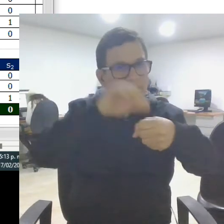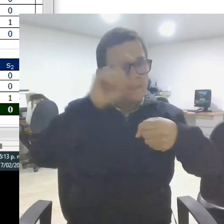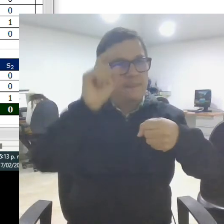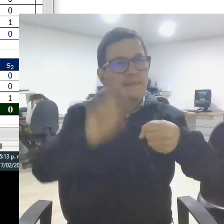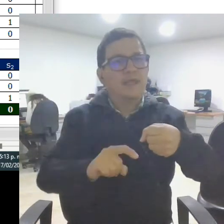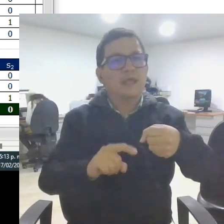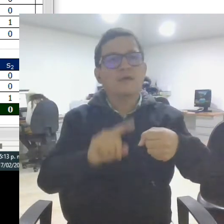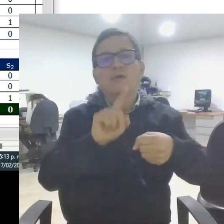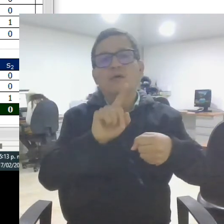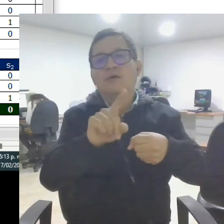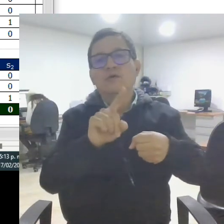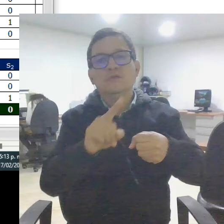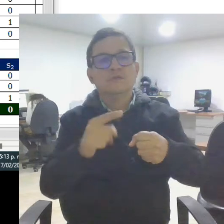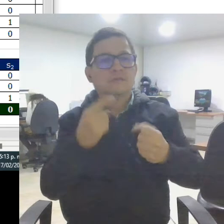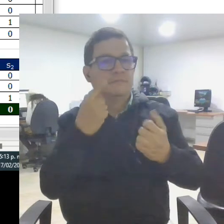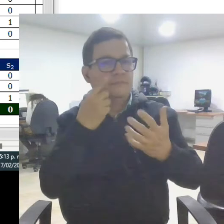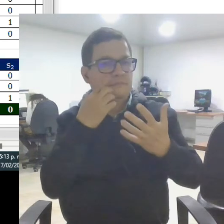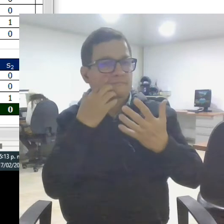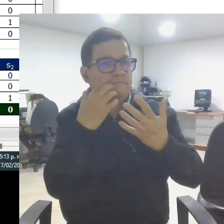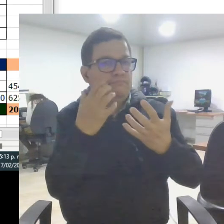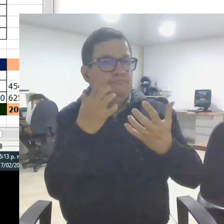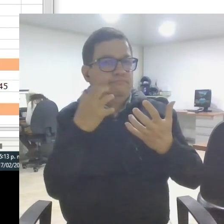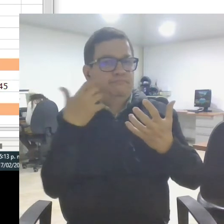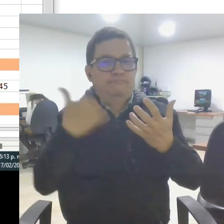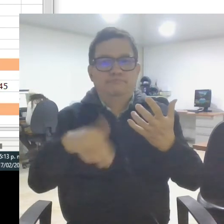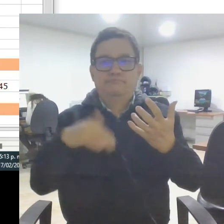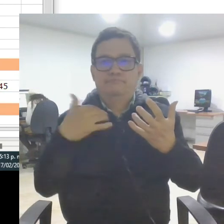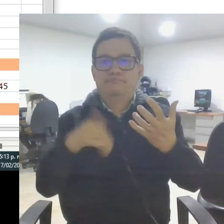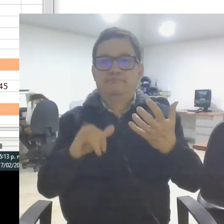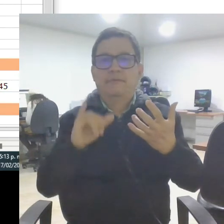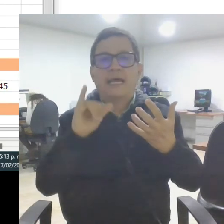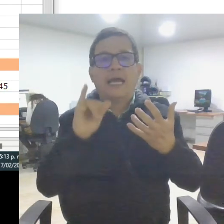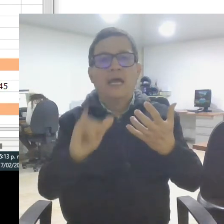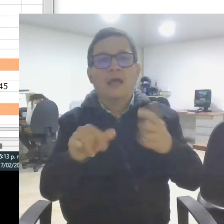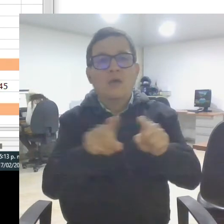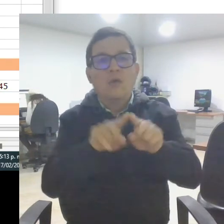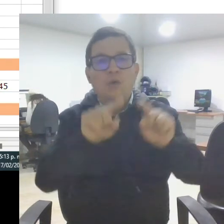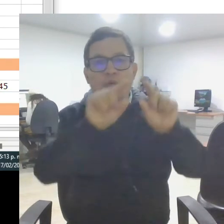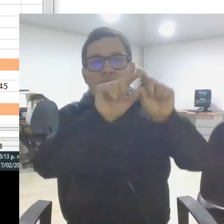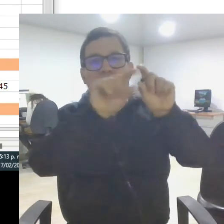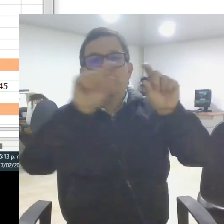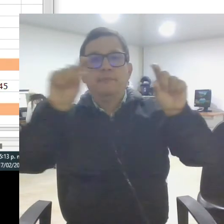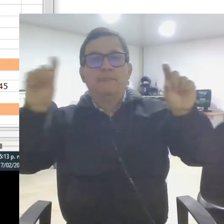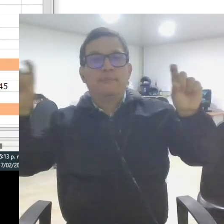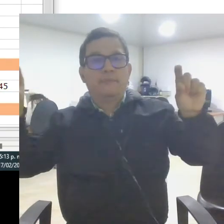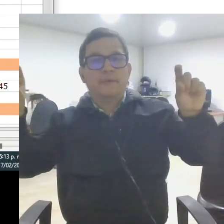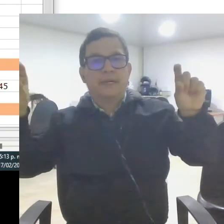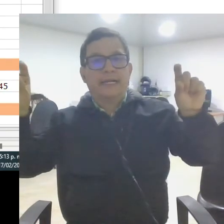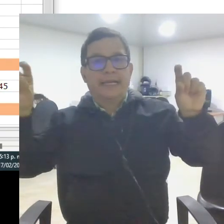de optimidad, o sea, lo que está en esta parte de acá,